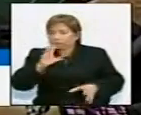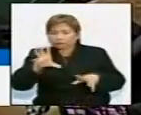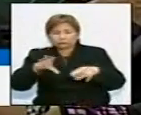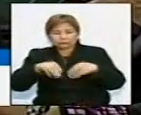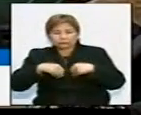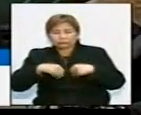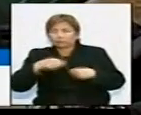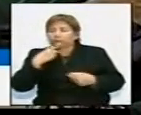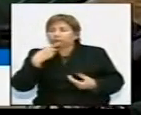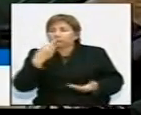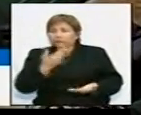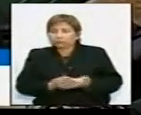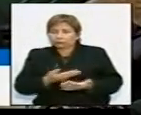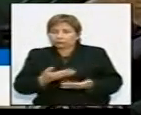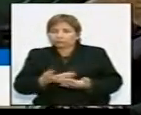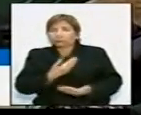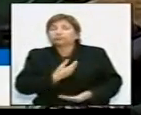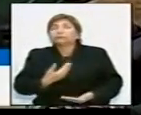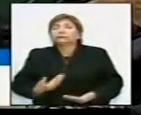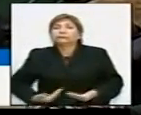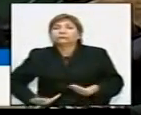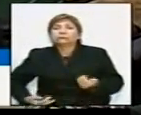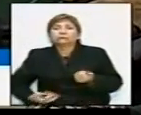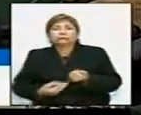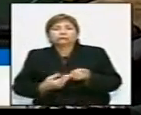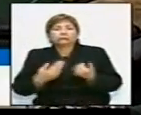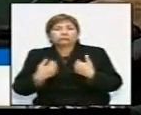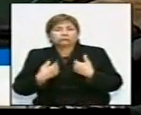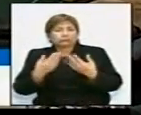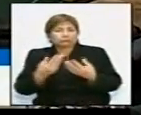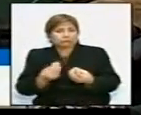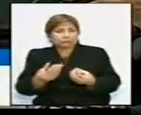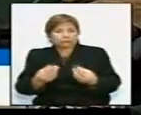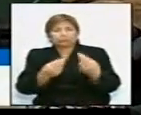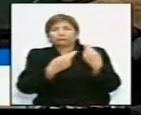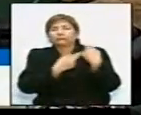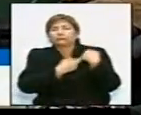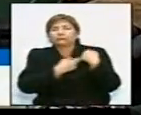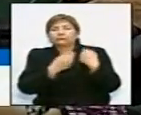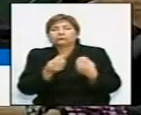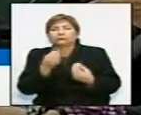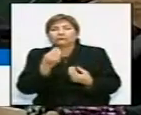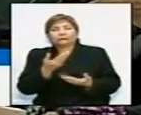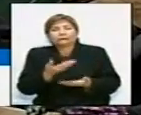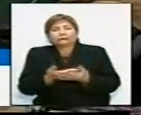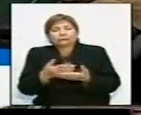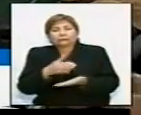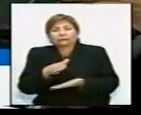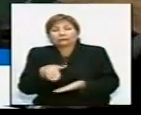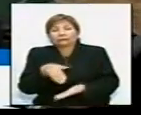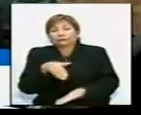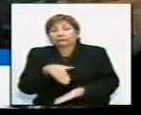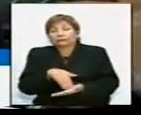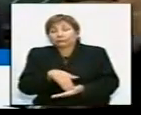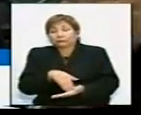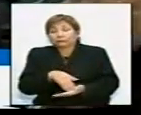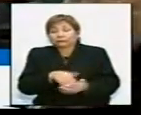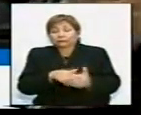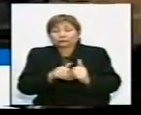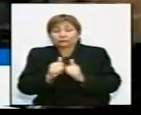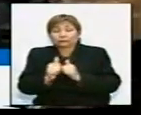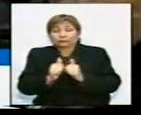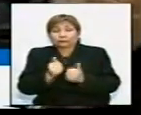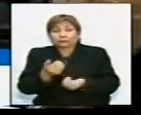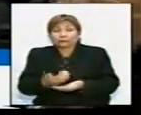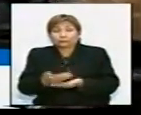Y tenemos que decirlo. Los gobiernos regionales tienen mucha responsabilidad, porque con la descentralización y con las competencias que